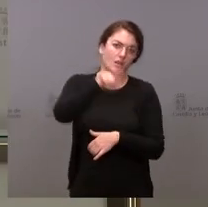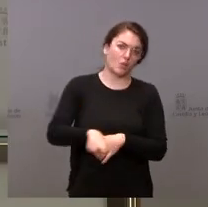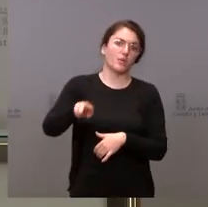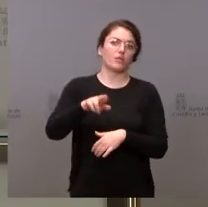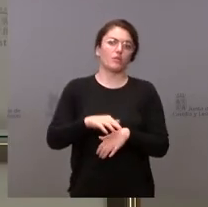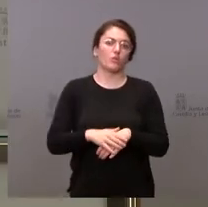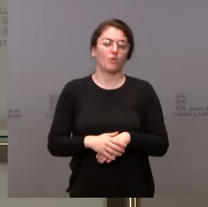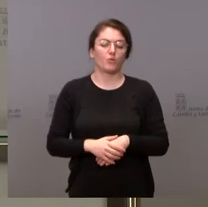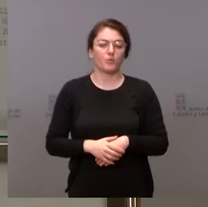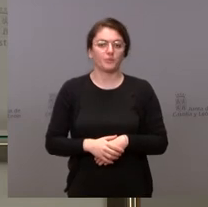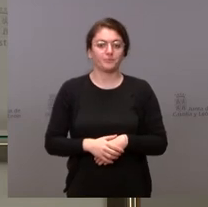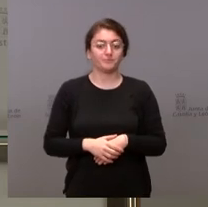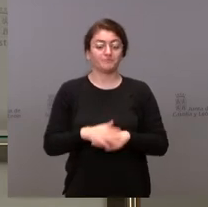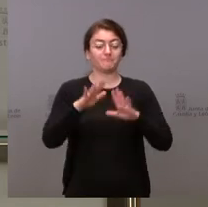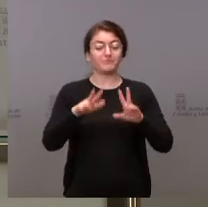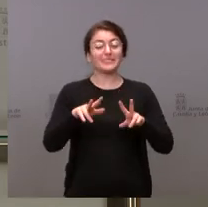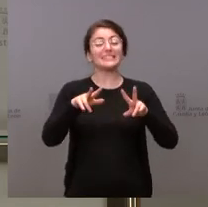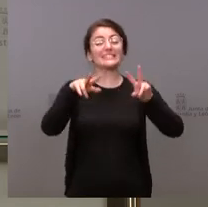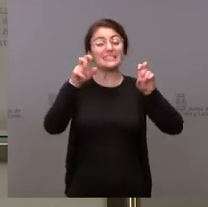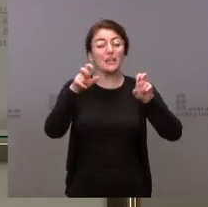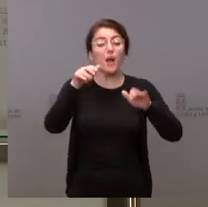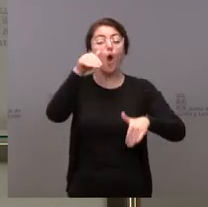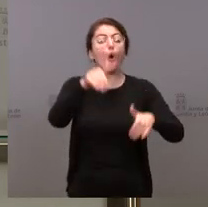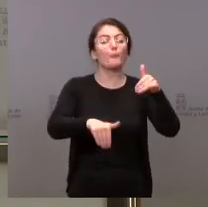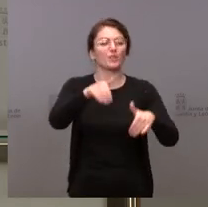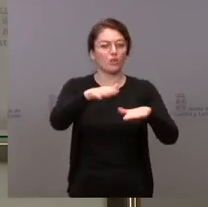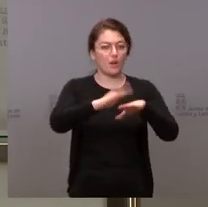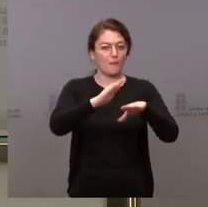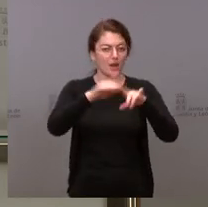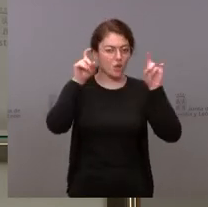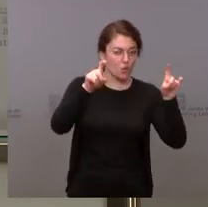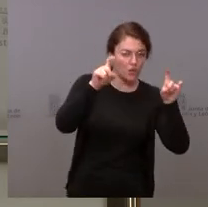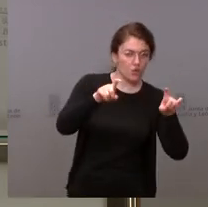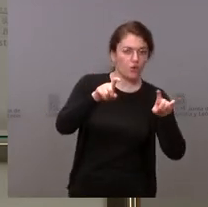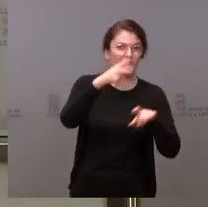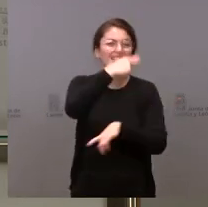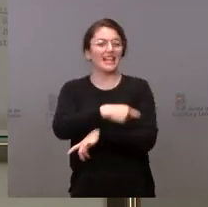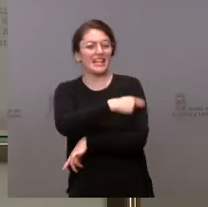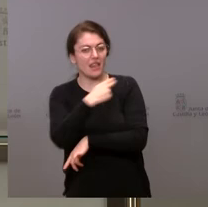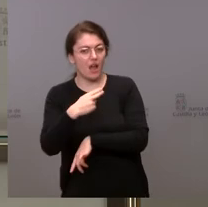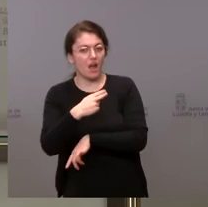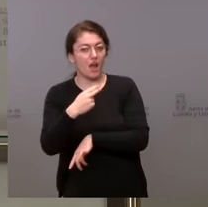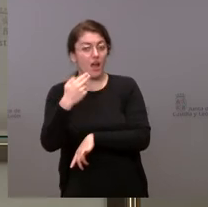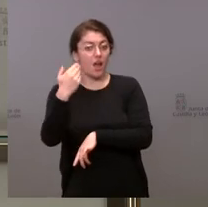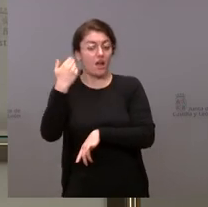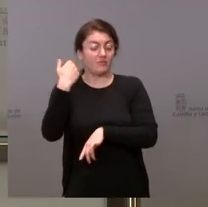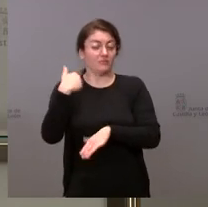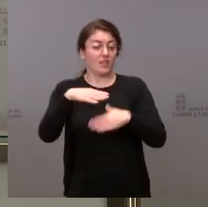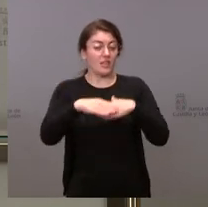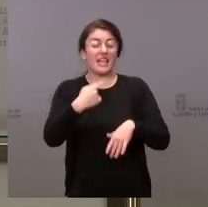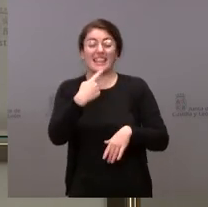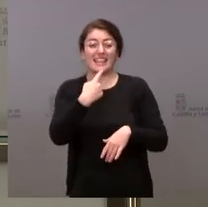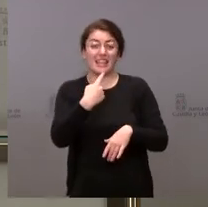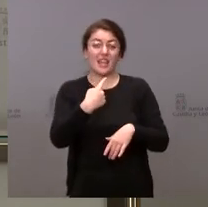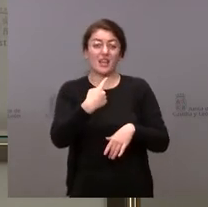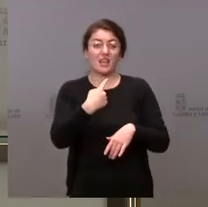concretamente en el caso de las oposiciones para educación y para sanidad que es csif está denunciando también que esto puede generar una falta de equidad